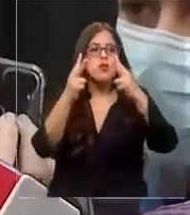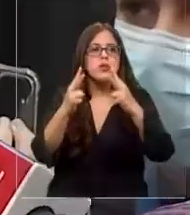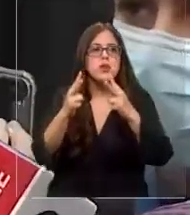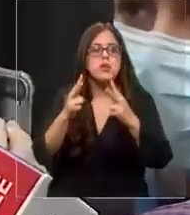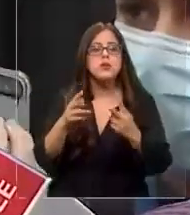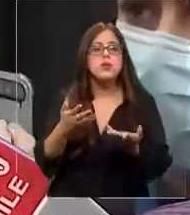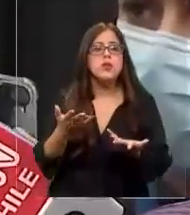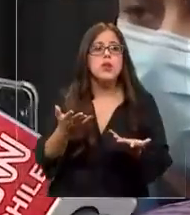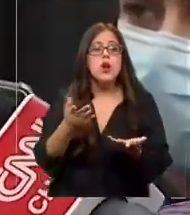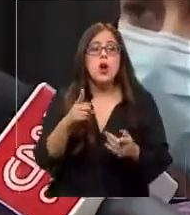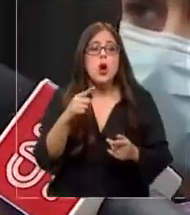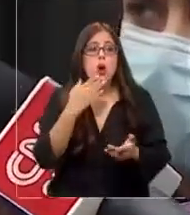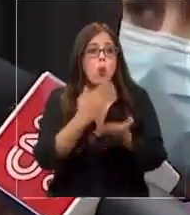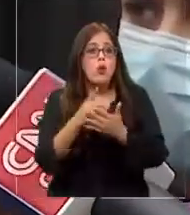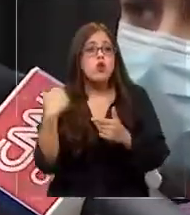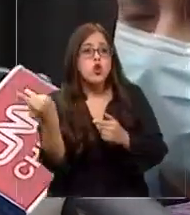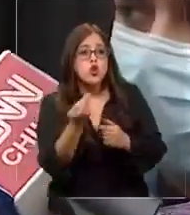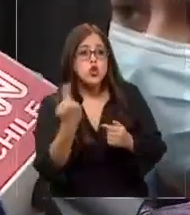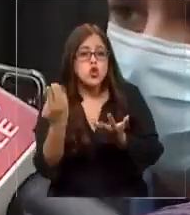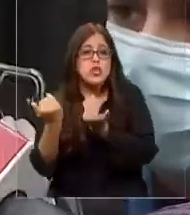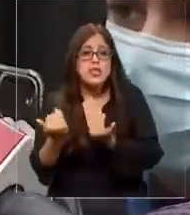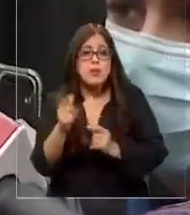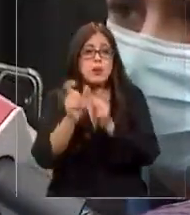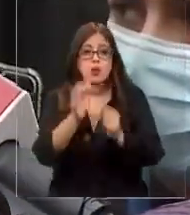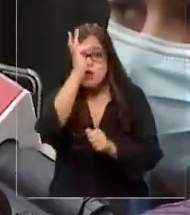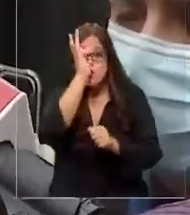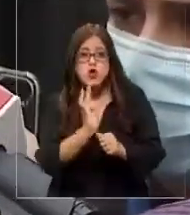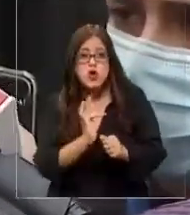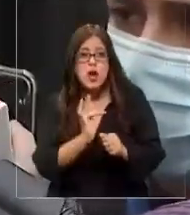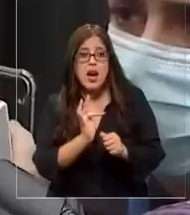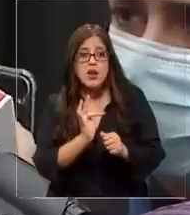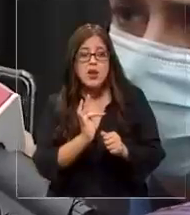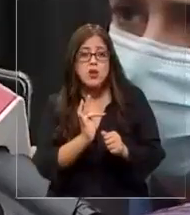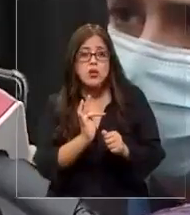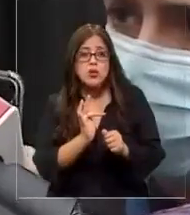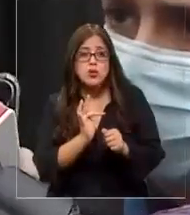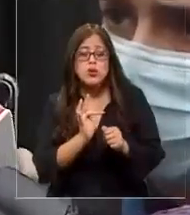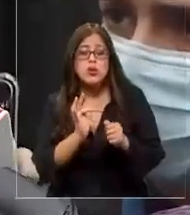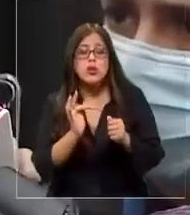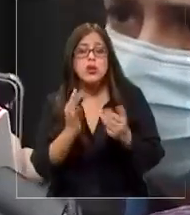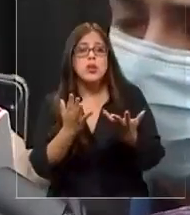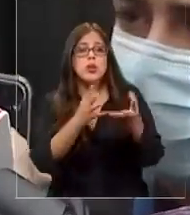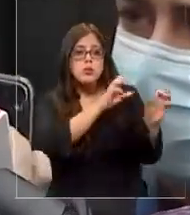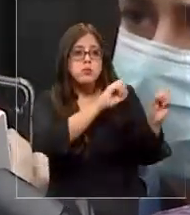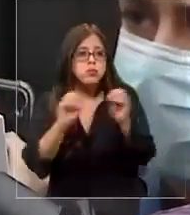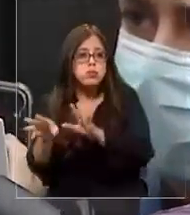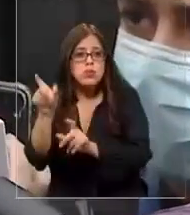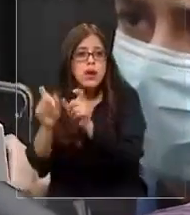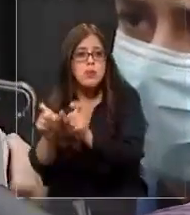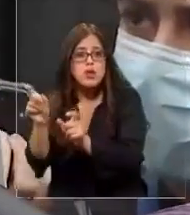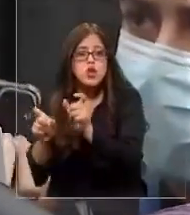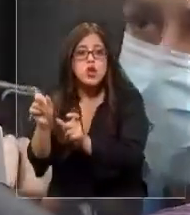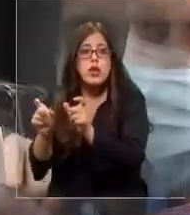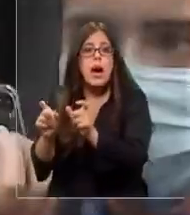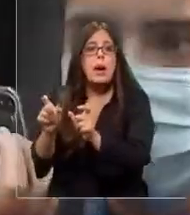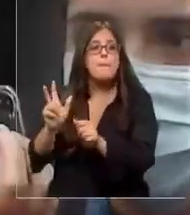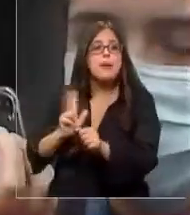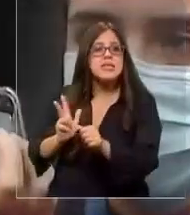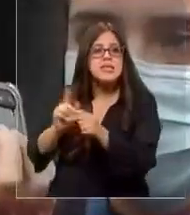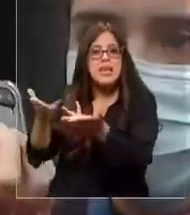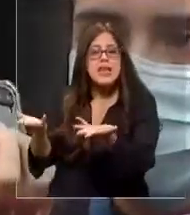decir, cuando nosotros como hospital los necesitemos para que vayan a ayudar a los establecimientos de salud donde nosotros derivamos los pacientes, van a ser cierto contactados y derivados hacia ese